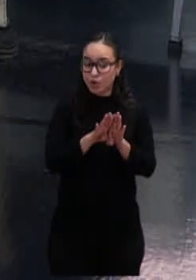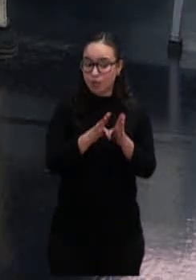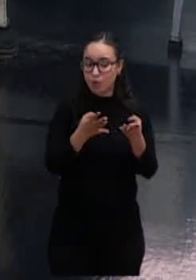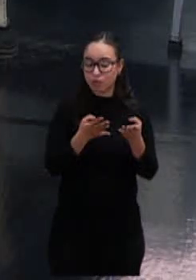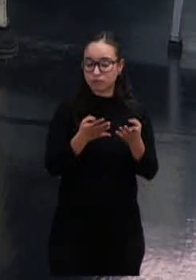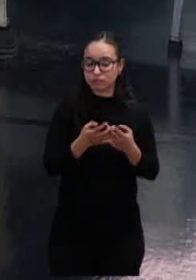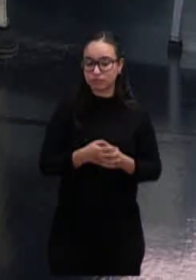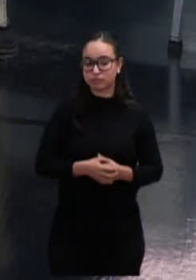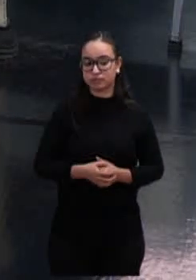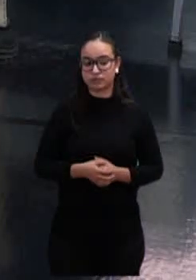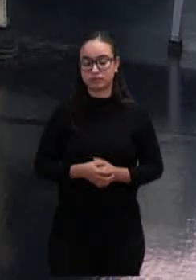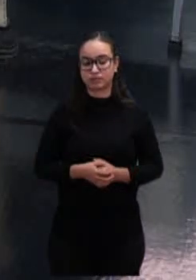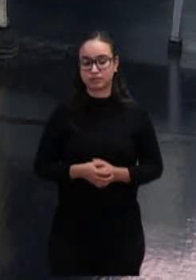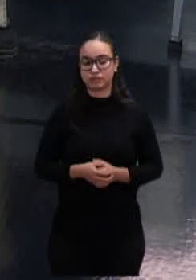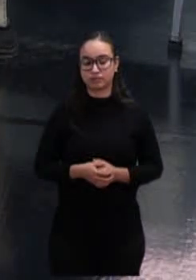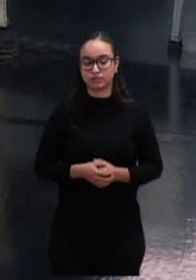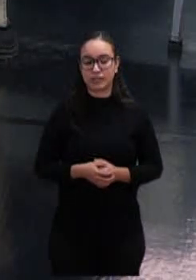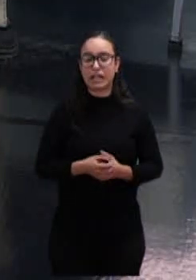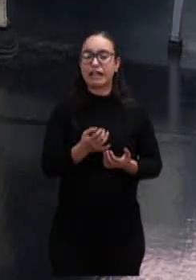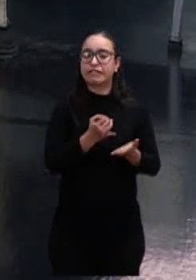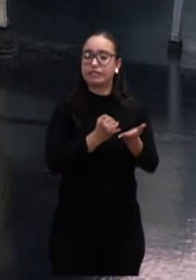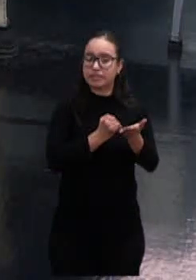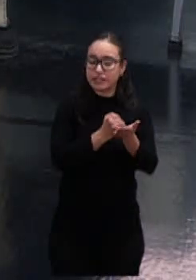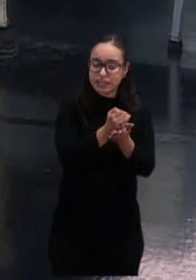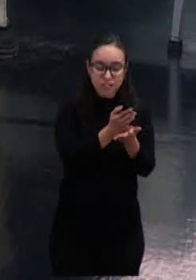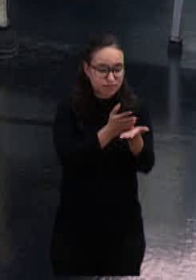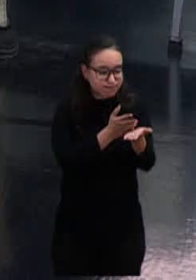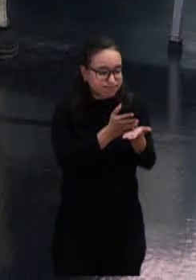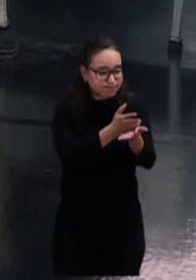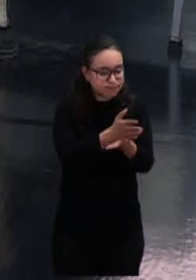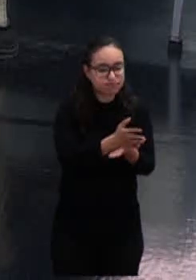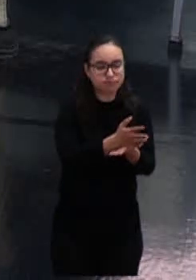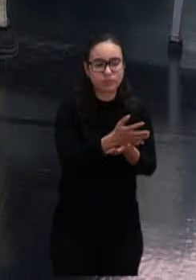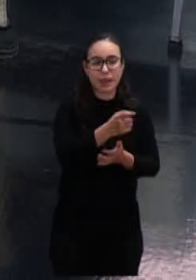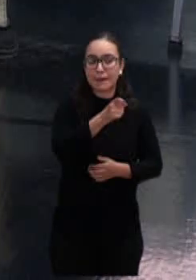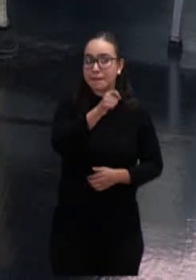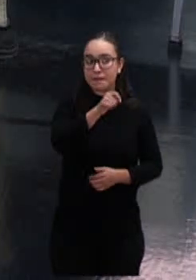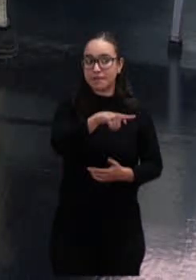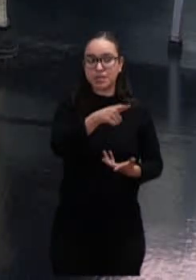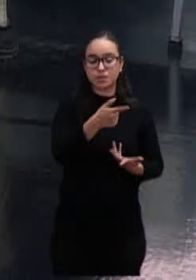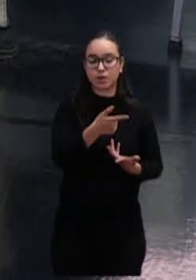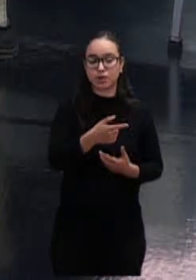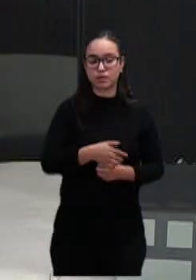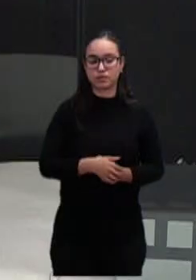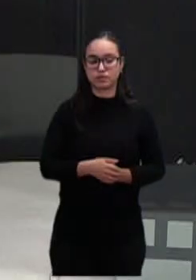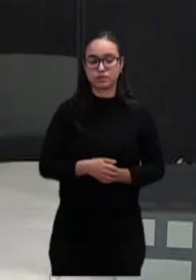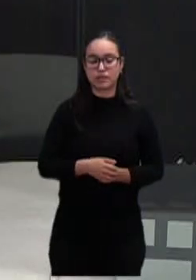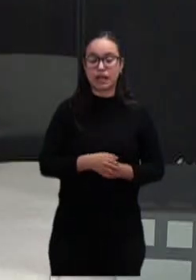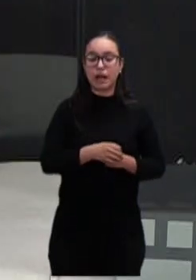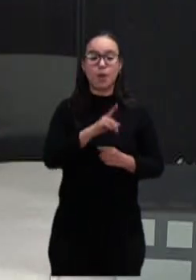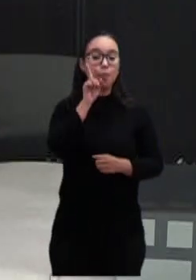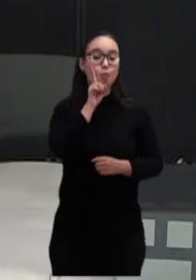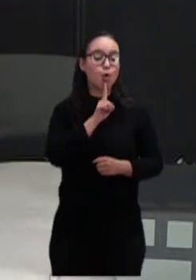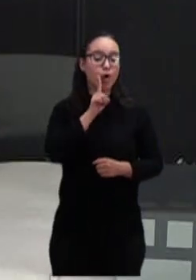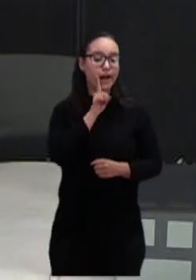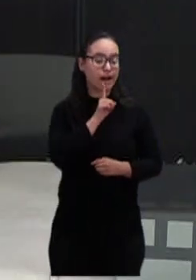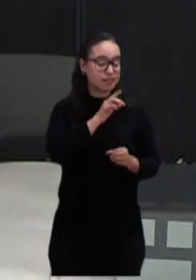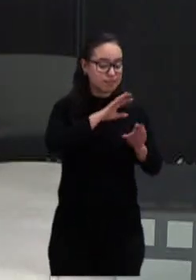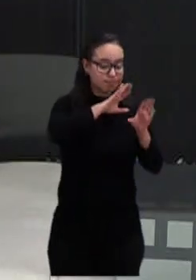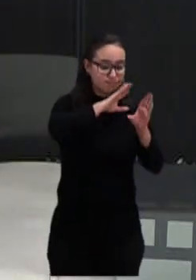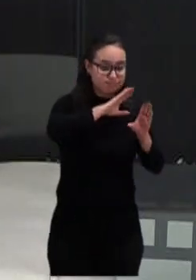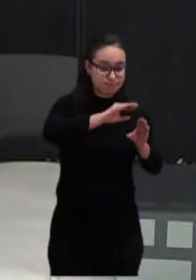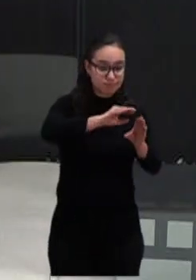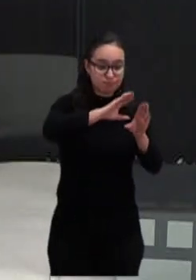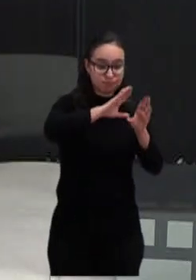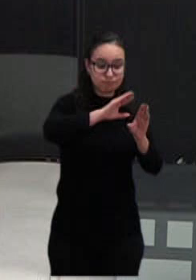entre sus tomas de decisiones pero también enseñar a las mujeres cómo